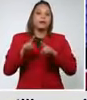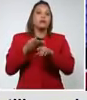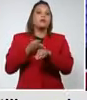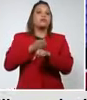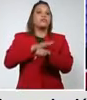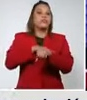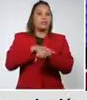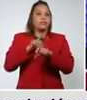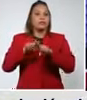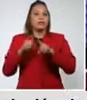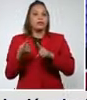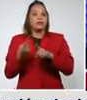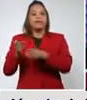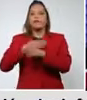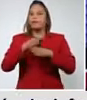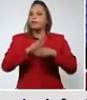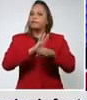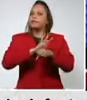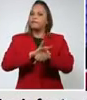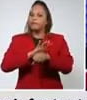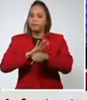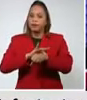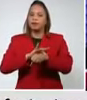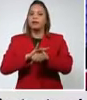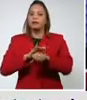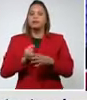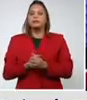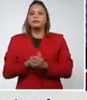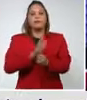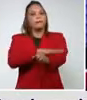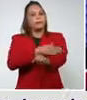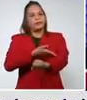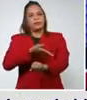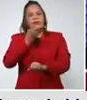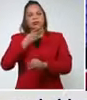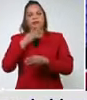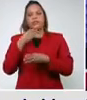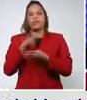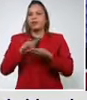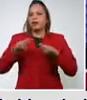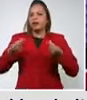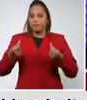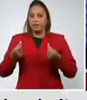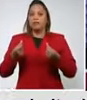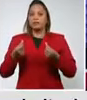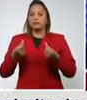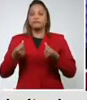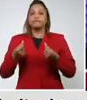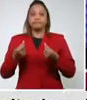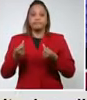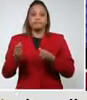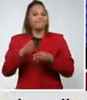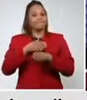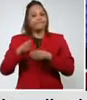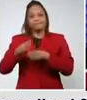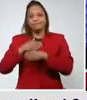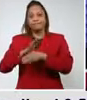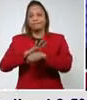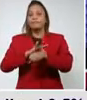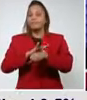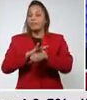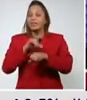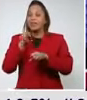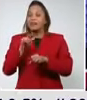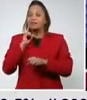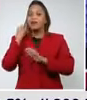de comorbilidades previas, hipertensión arterial, diabetes mellitus, combinación que se asocia mucho con